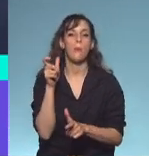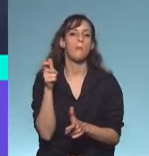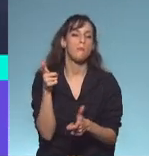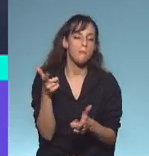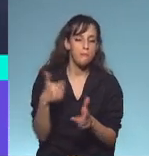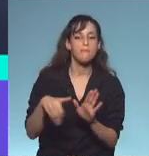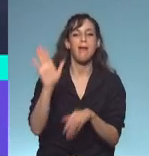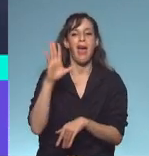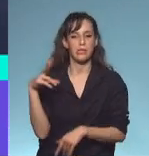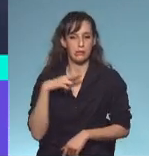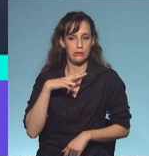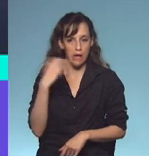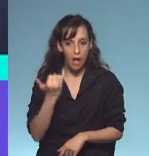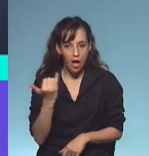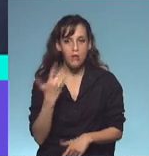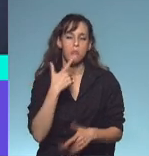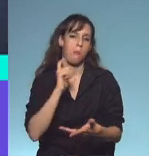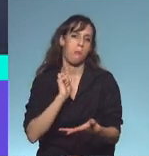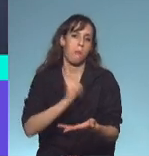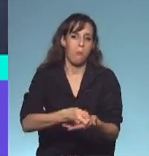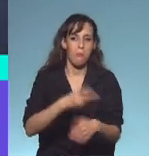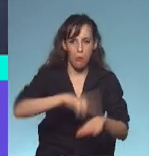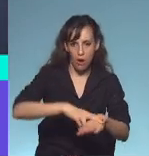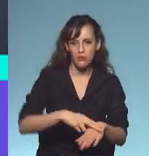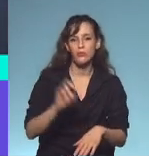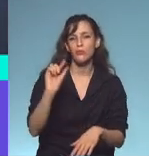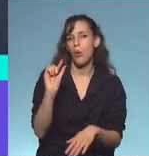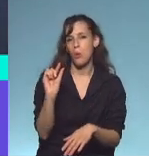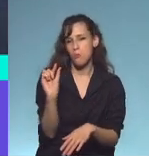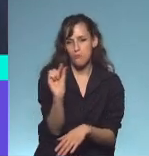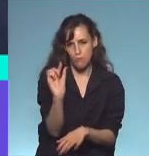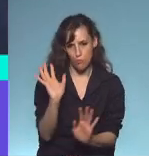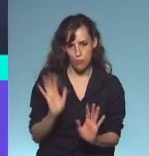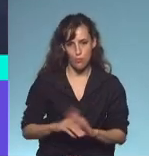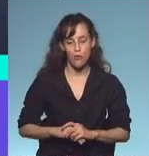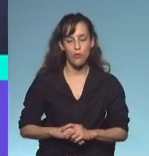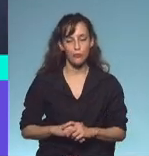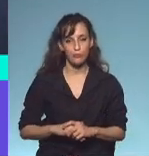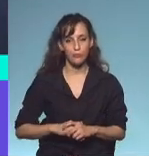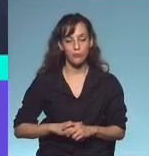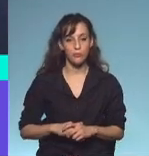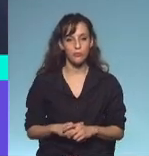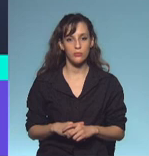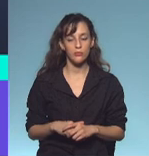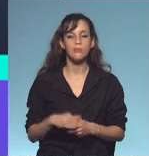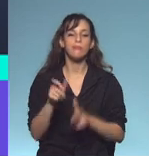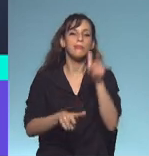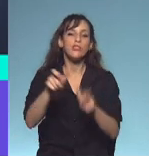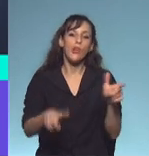mayor riqueza de la Argentina, o sea que estamos hablando de la partecita más alta realmente de los que tienen